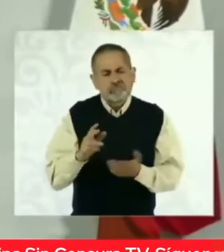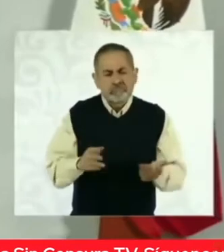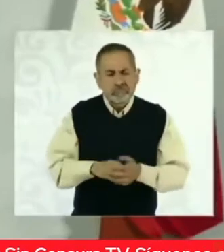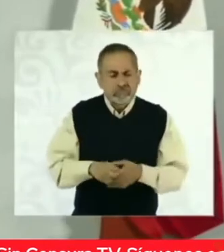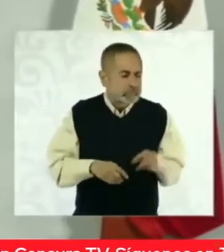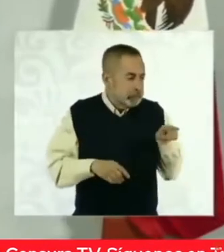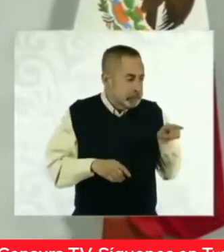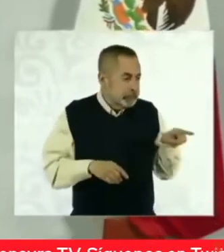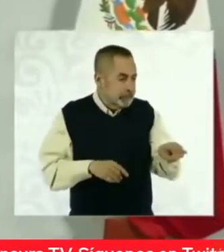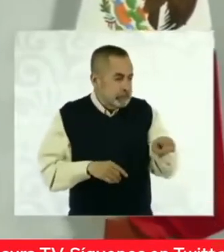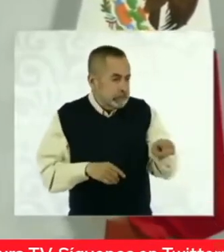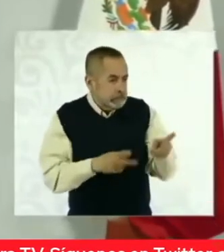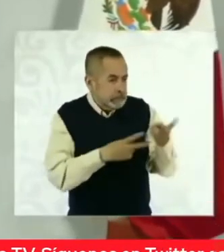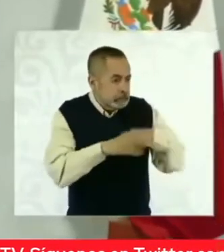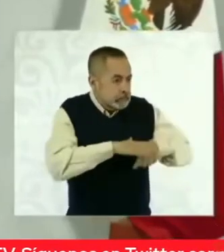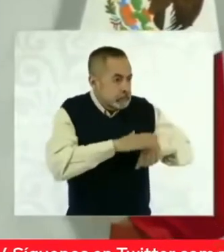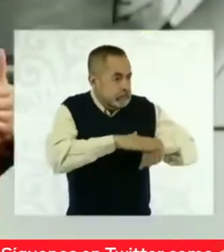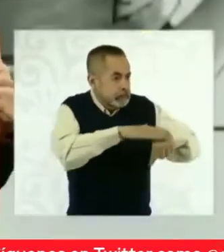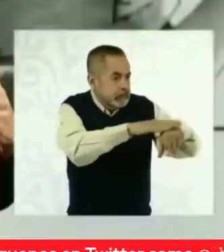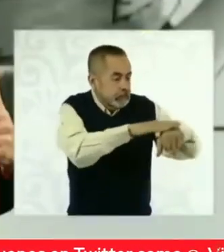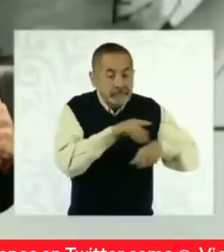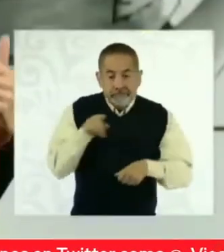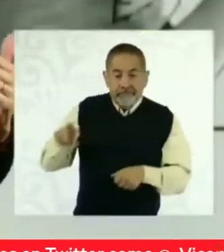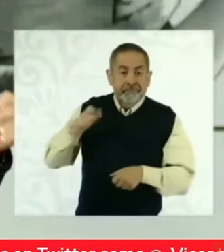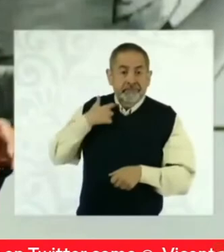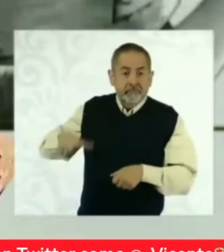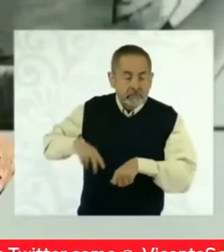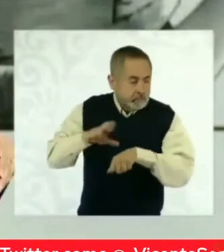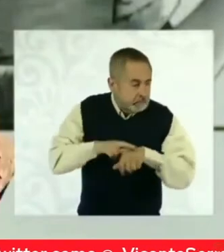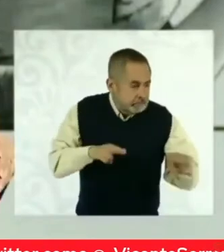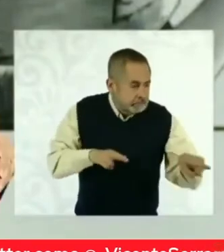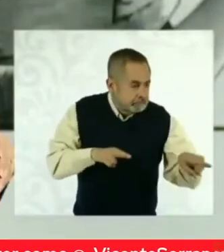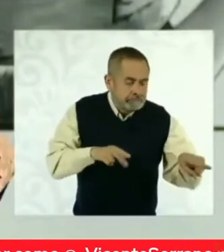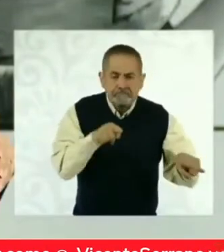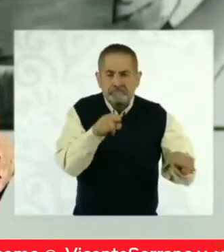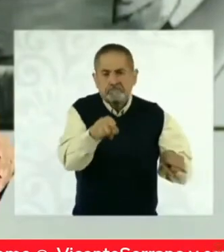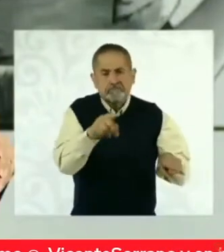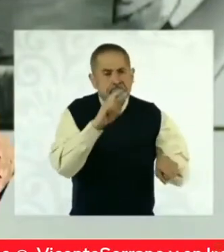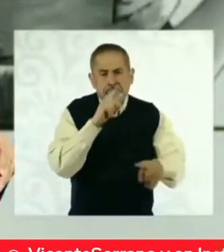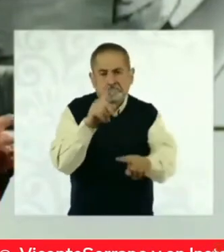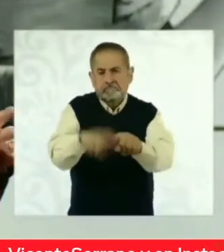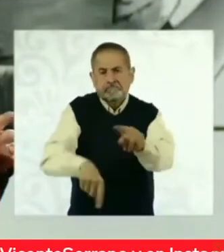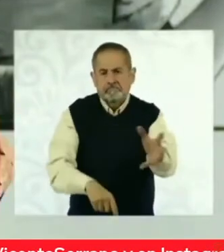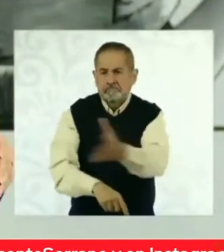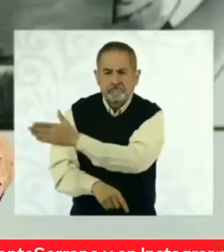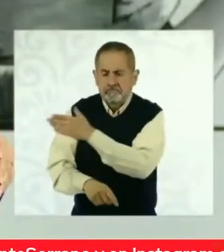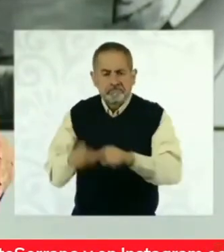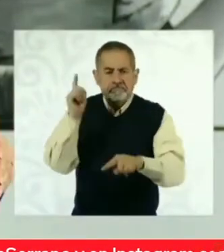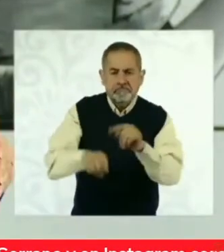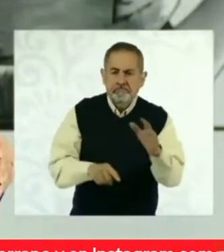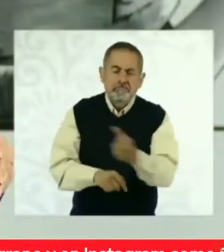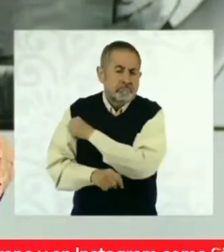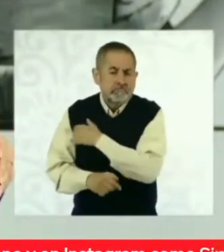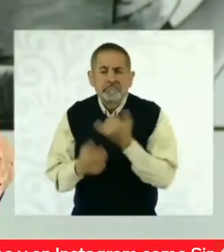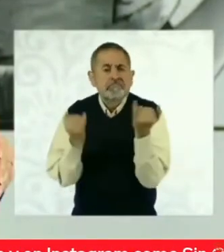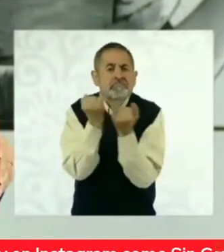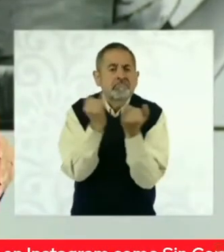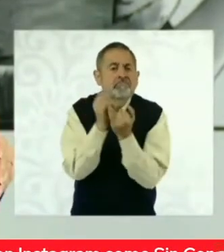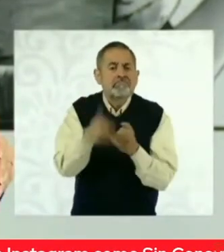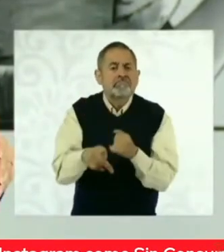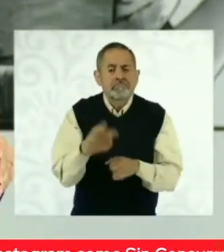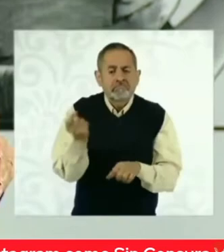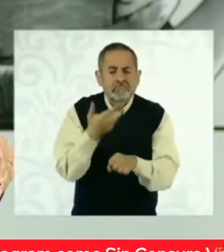incremento, se toma la decisión de separarlo del cargo. Así fue con el anterior secretario